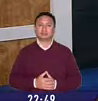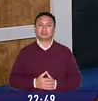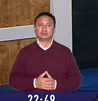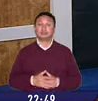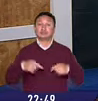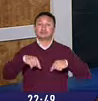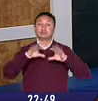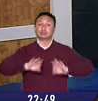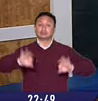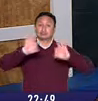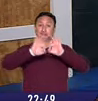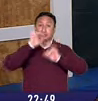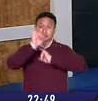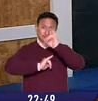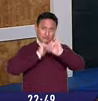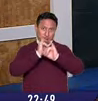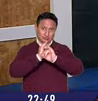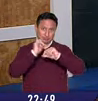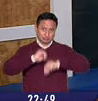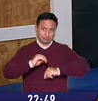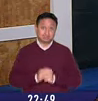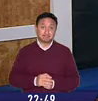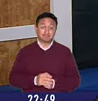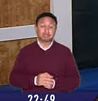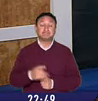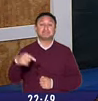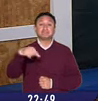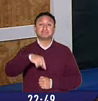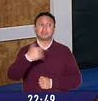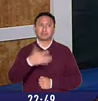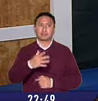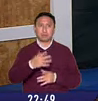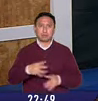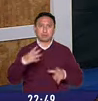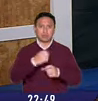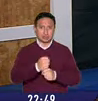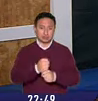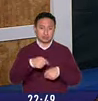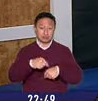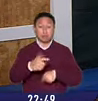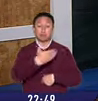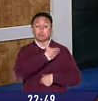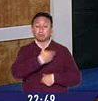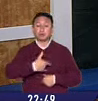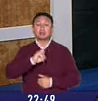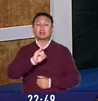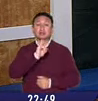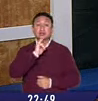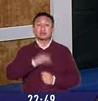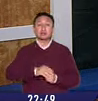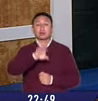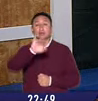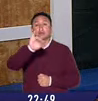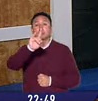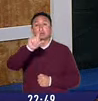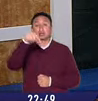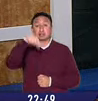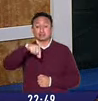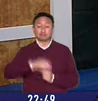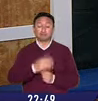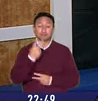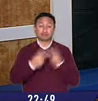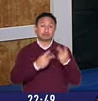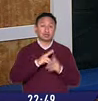En lo más destacado del acontecer internacional, con estrictas seguridades, el presidente estadounidense Joe Biden